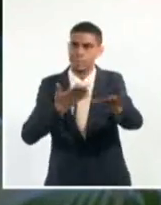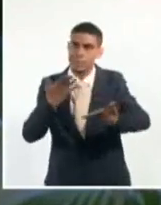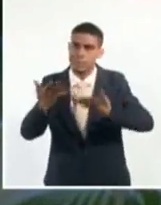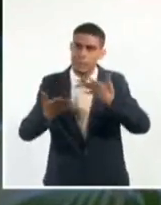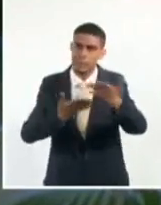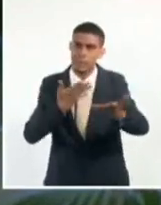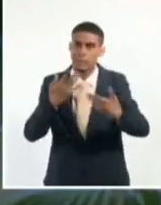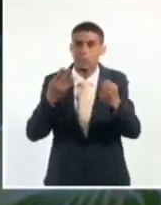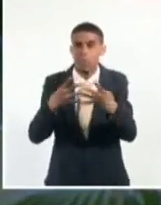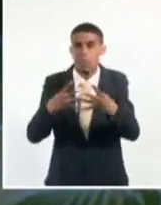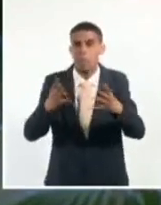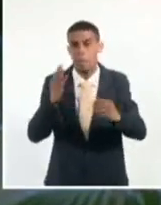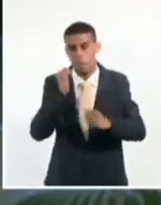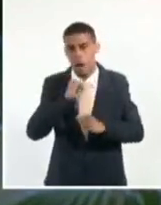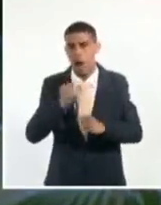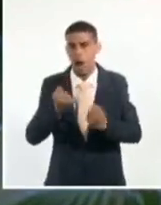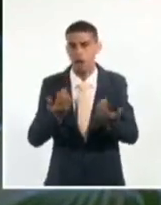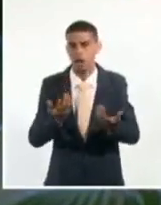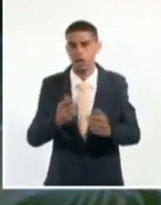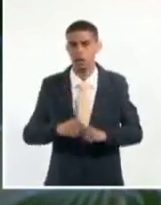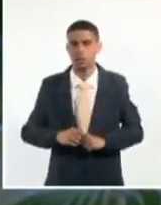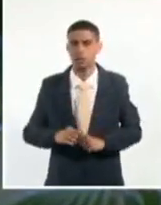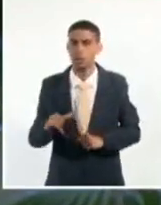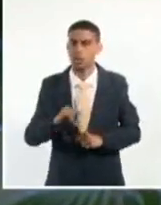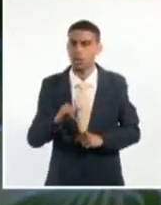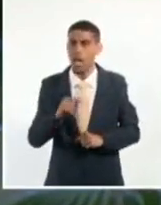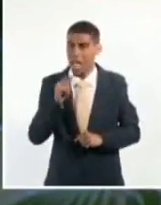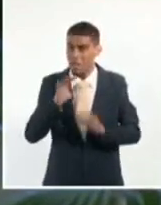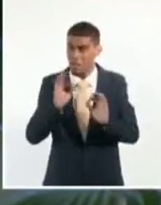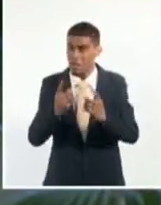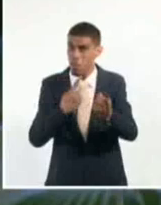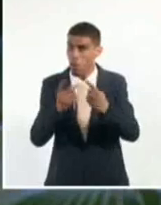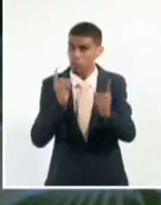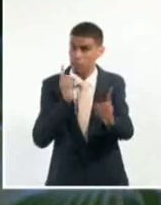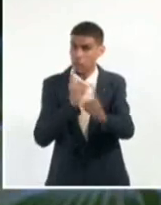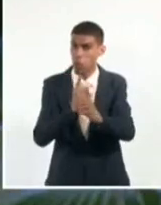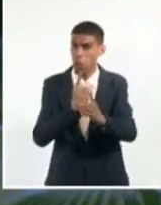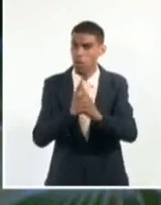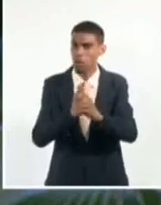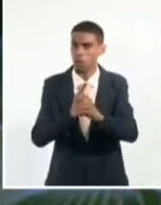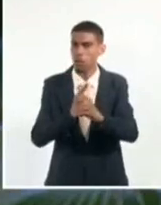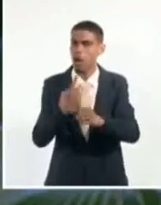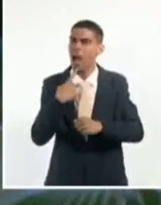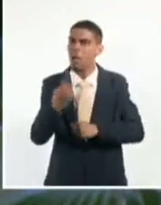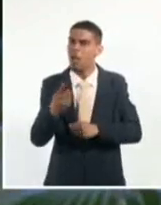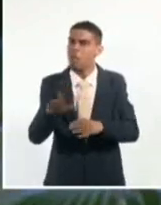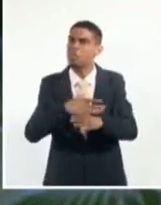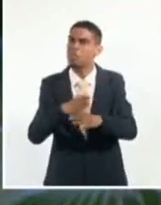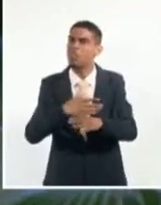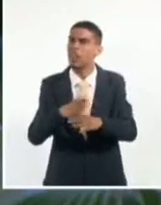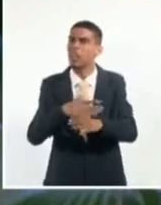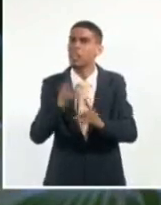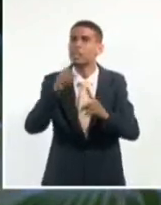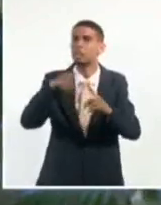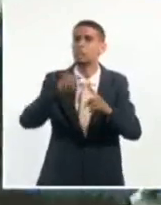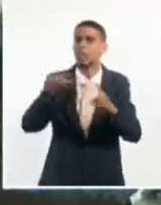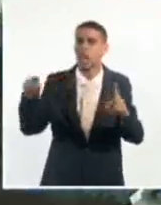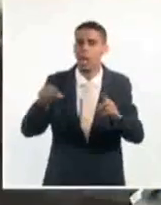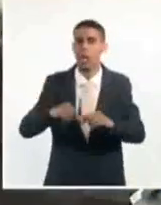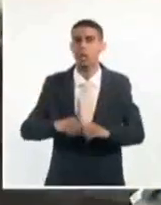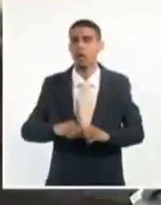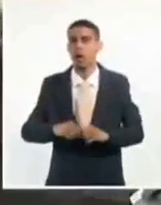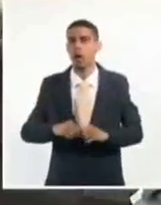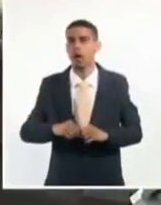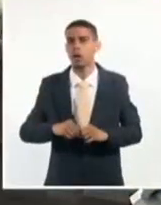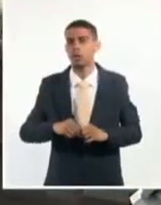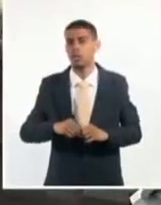ampliarlos aún más, donde se puedan tocar diferentes tipos de temas abiertamente, pero no solamente plantear las cosas que nos